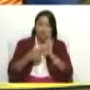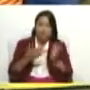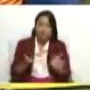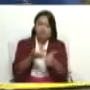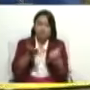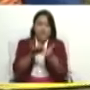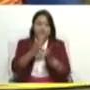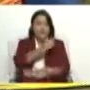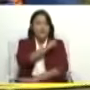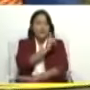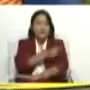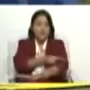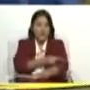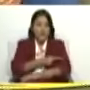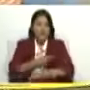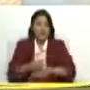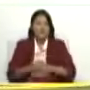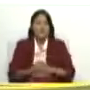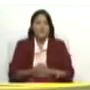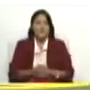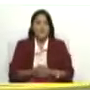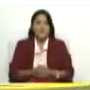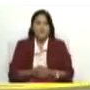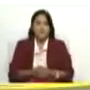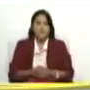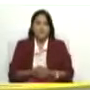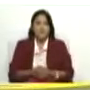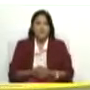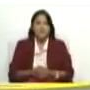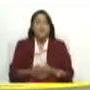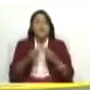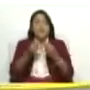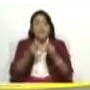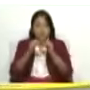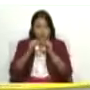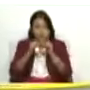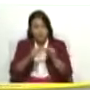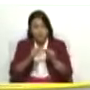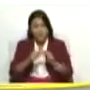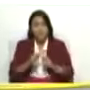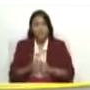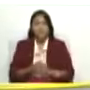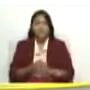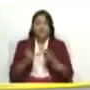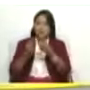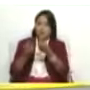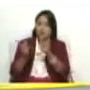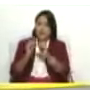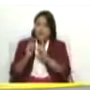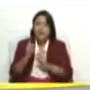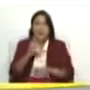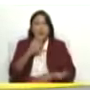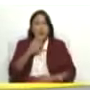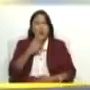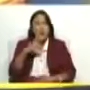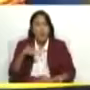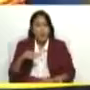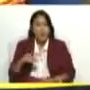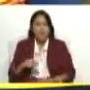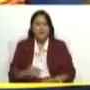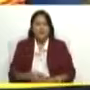mayor fuerza moral espiritual que se pueda tener para continuar el camino todos usted están muy